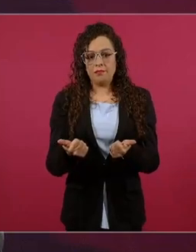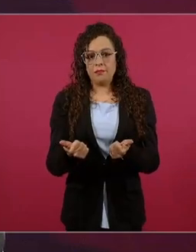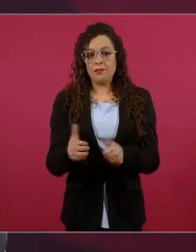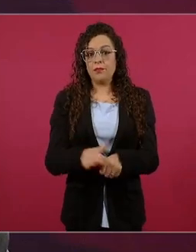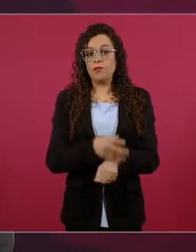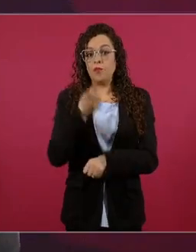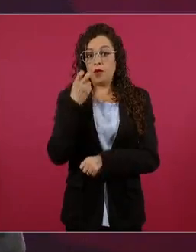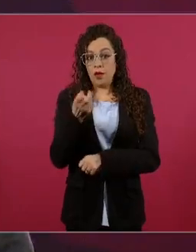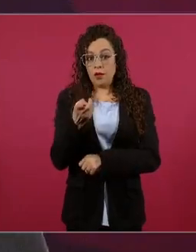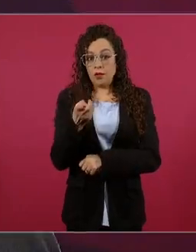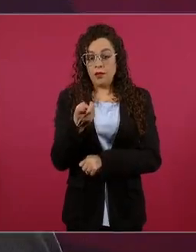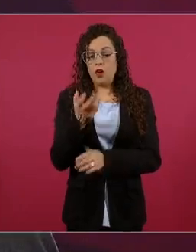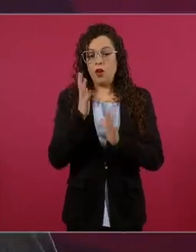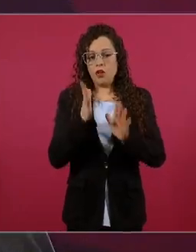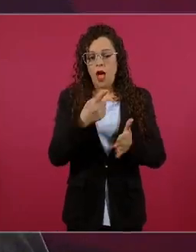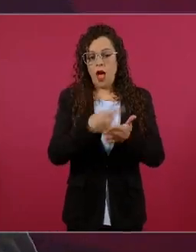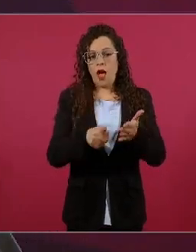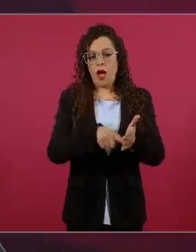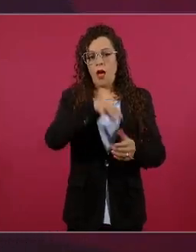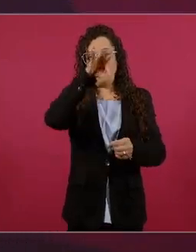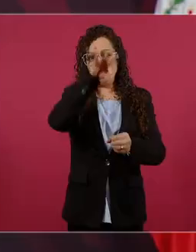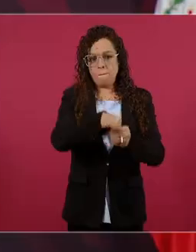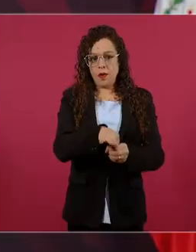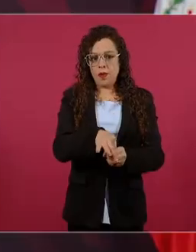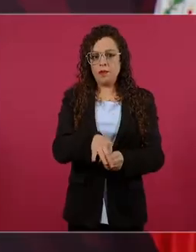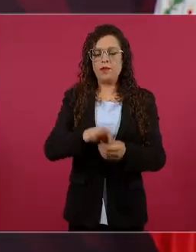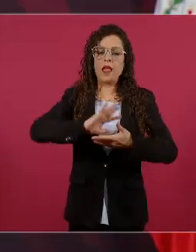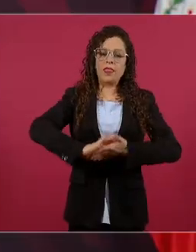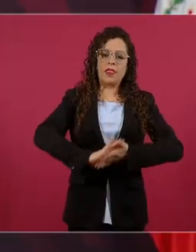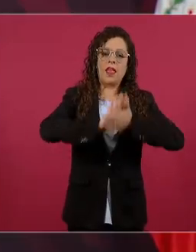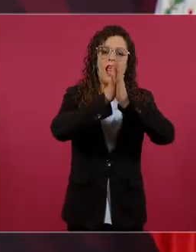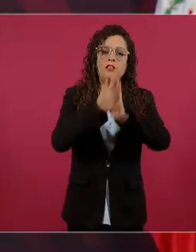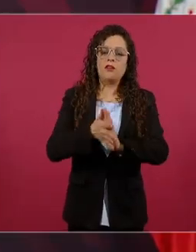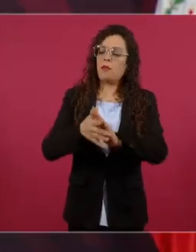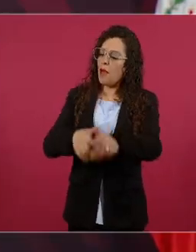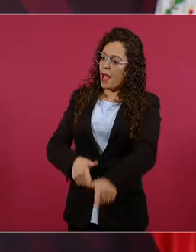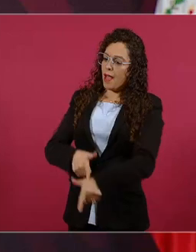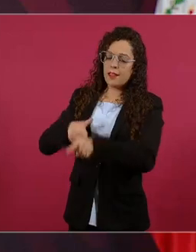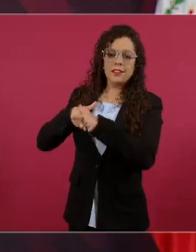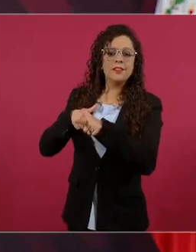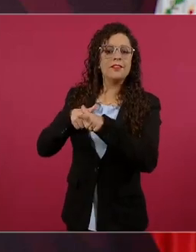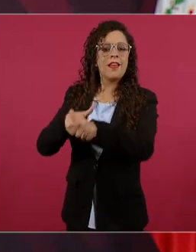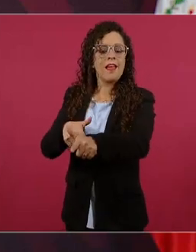Tampoco deben de enojarse.